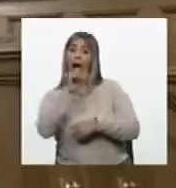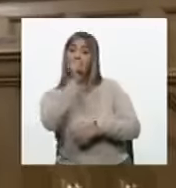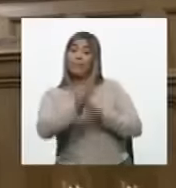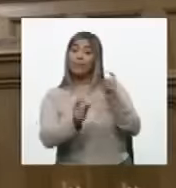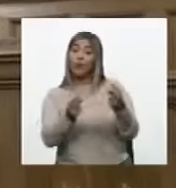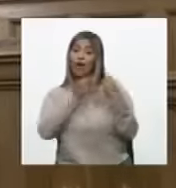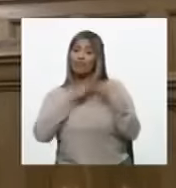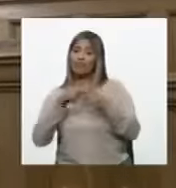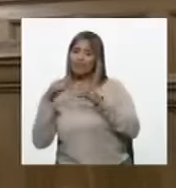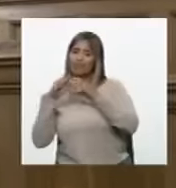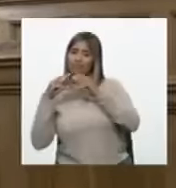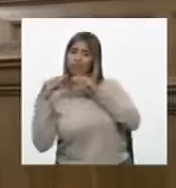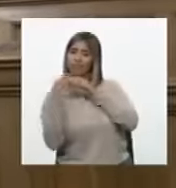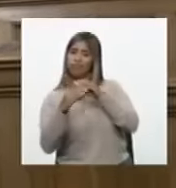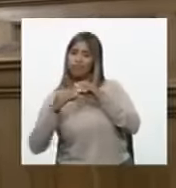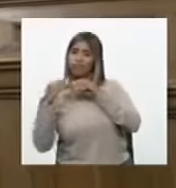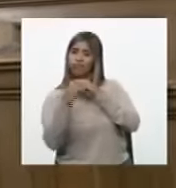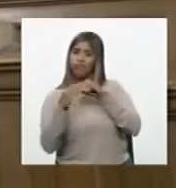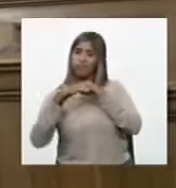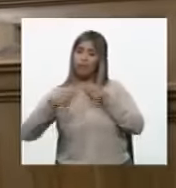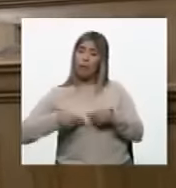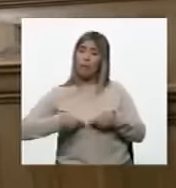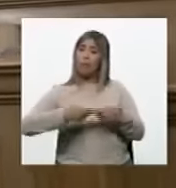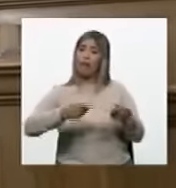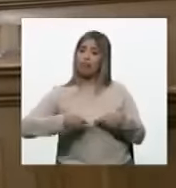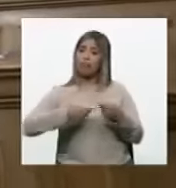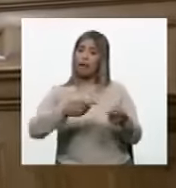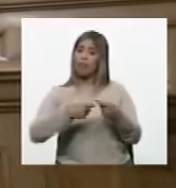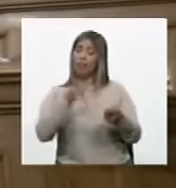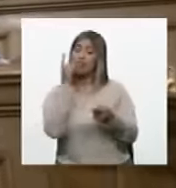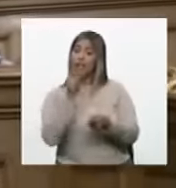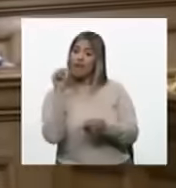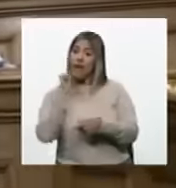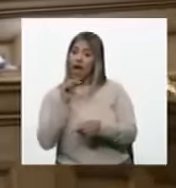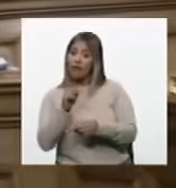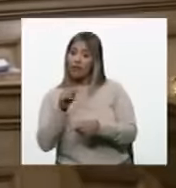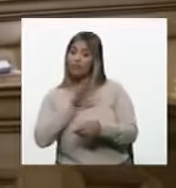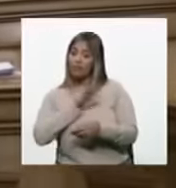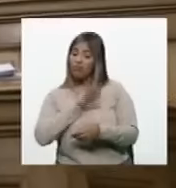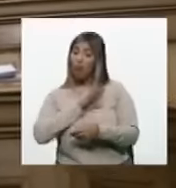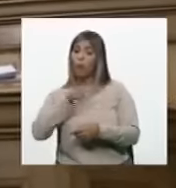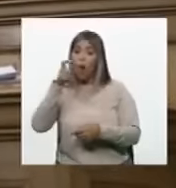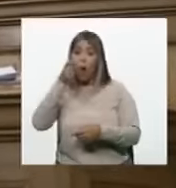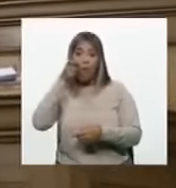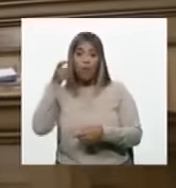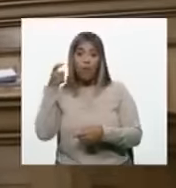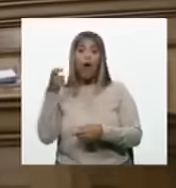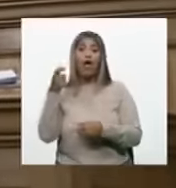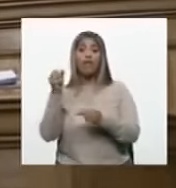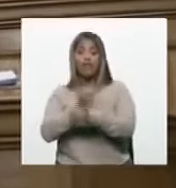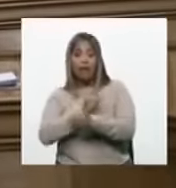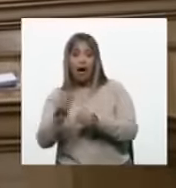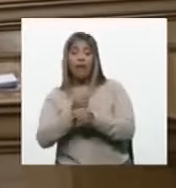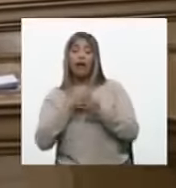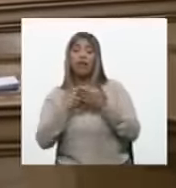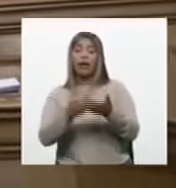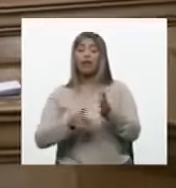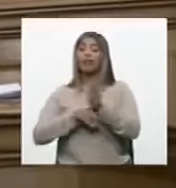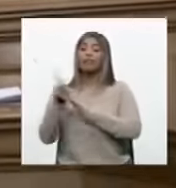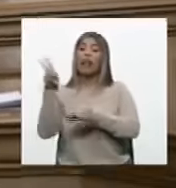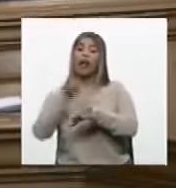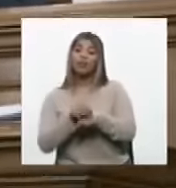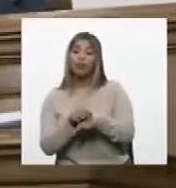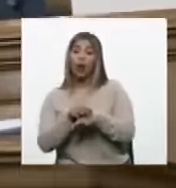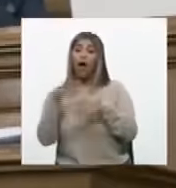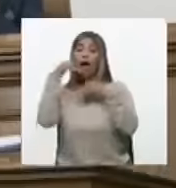recibido inmensos recursos que deberían estar a favor de nuestro pueblo, de nuestros trabajadores, del desarrollo nacional,